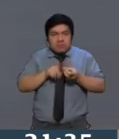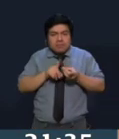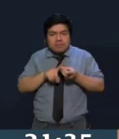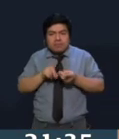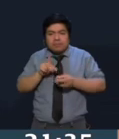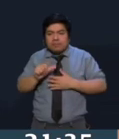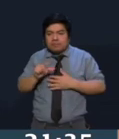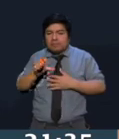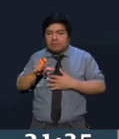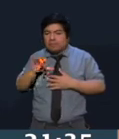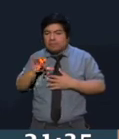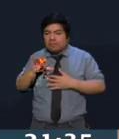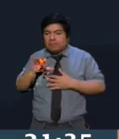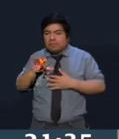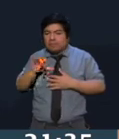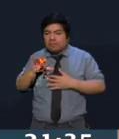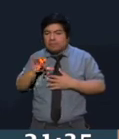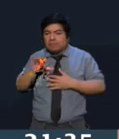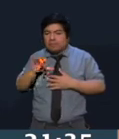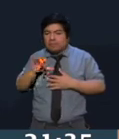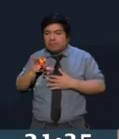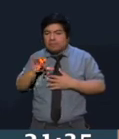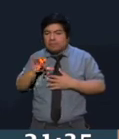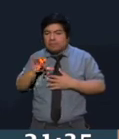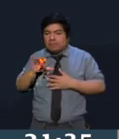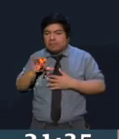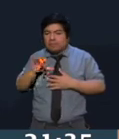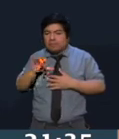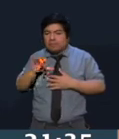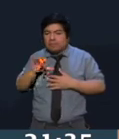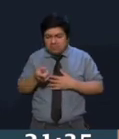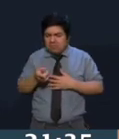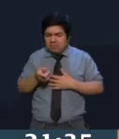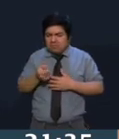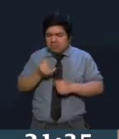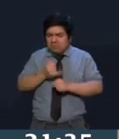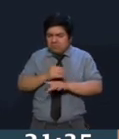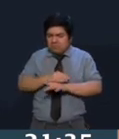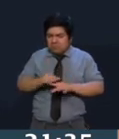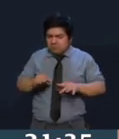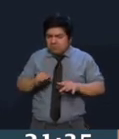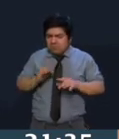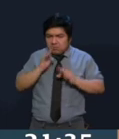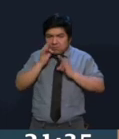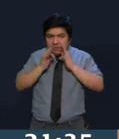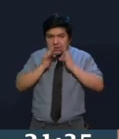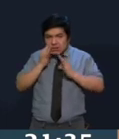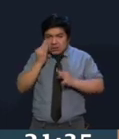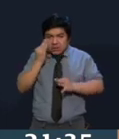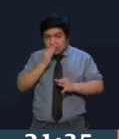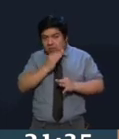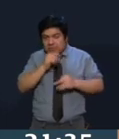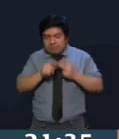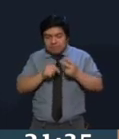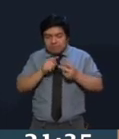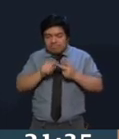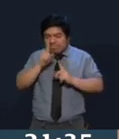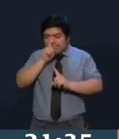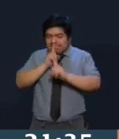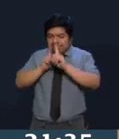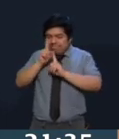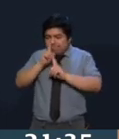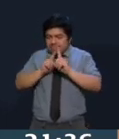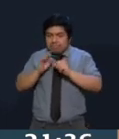AIFA, en el Aeropuerto Internacional Felipe Ángeles. Observemos cómo esta manipulación de la información, el uso de noticias falsas, el uso